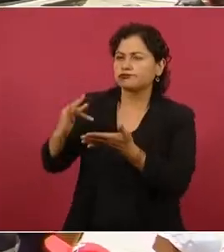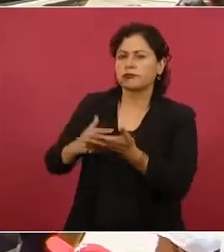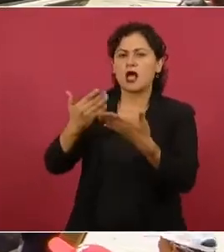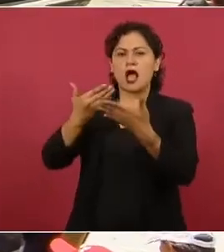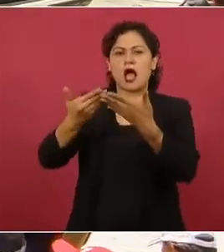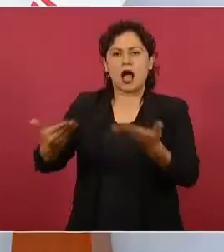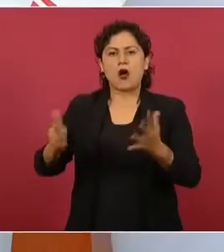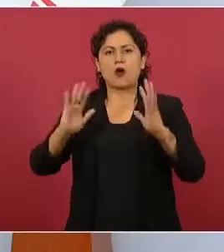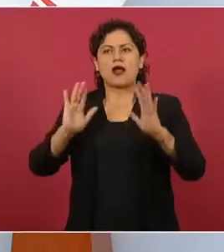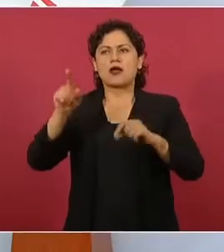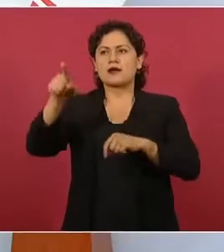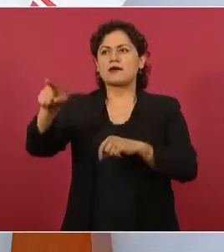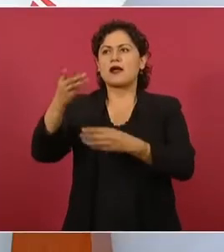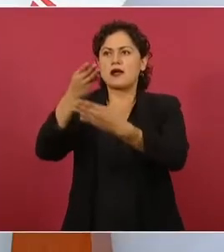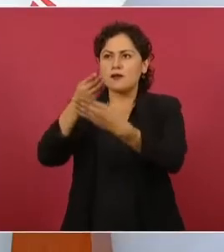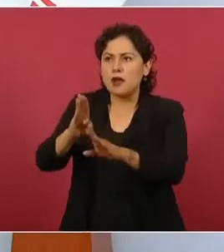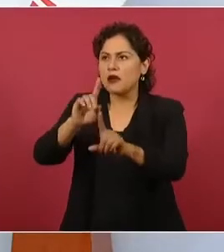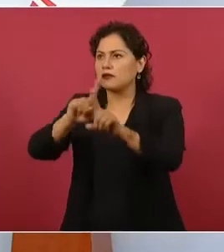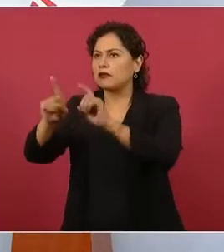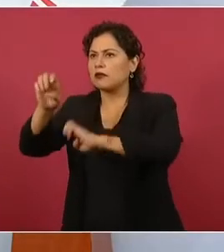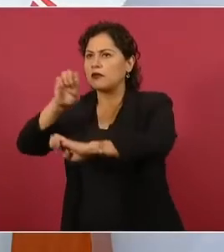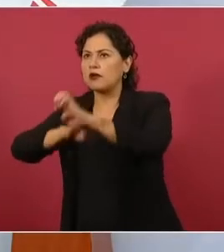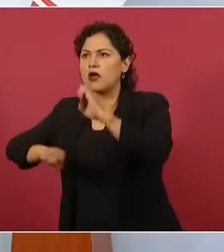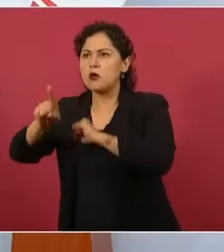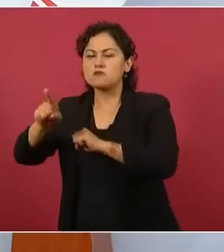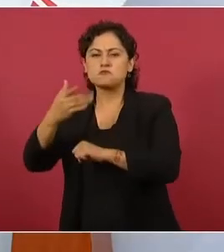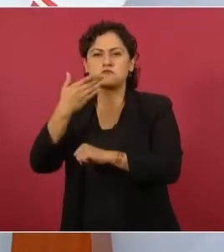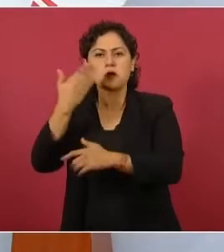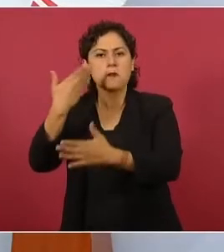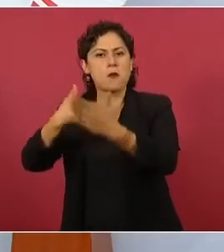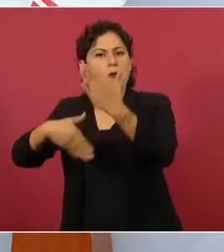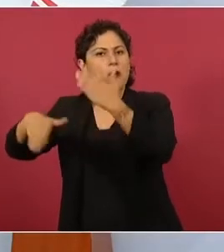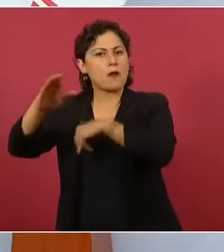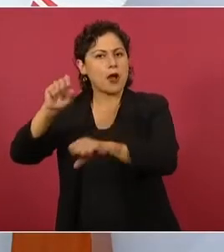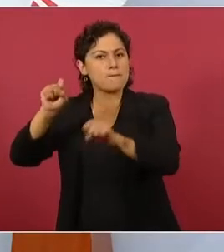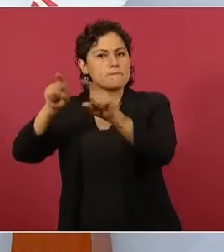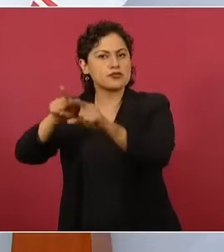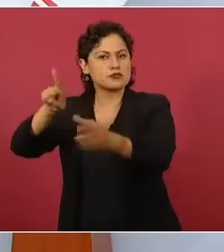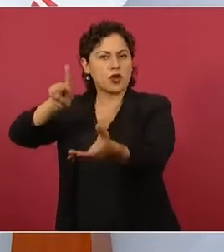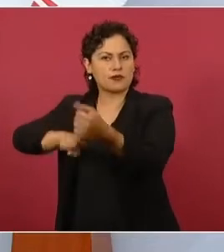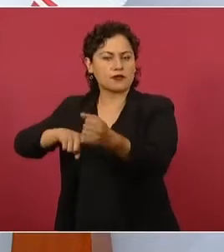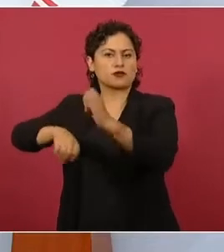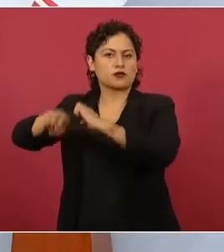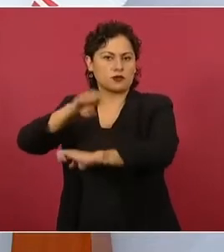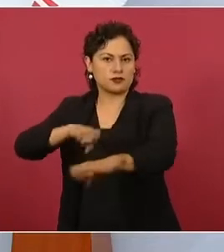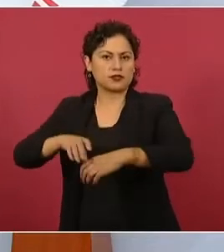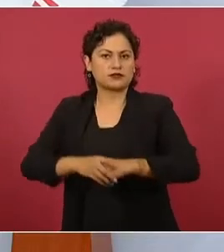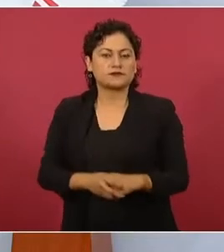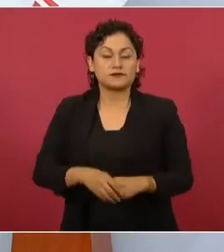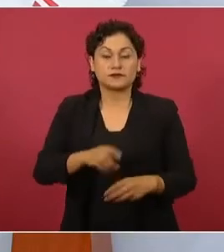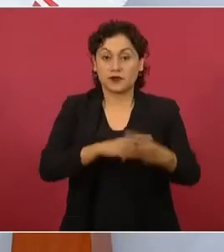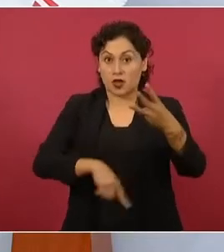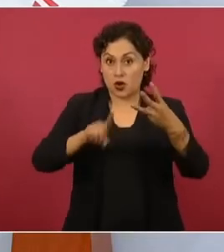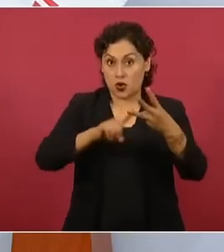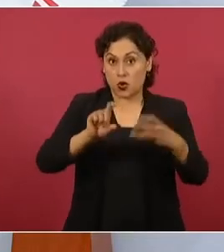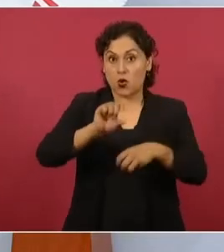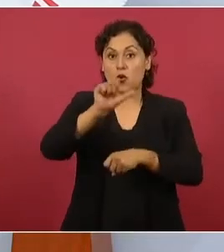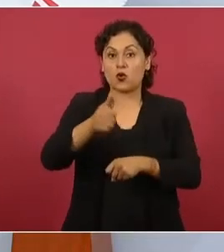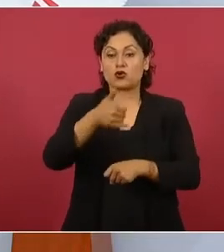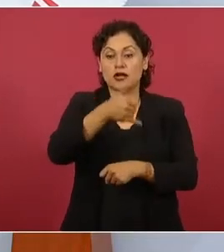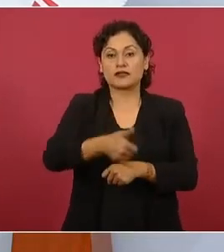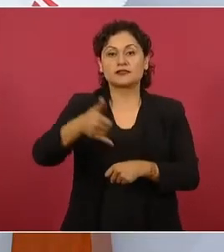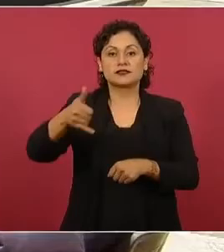buena reputación que les permite prosperar en sus empresas. La tercera estrategia fue poner al instituto al servicio